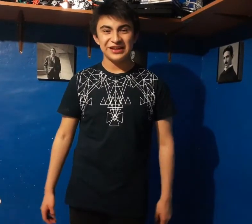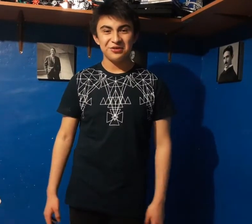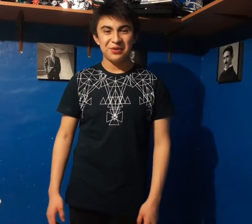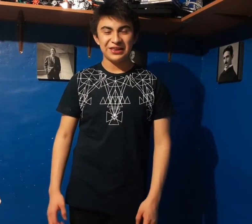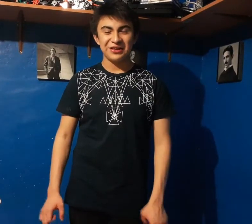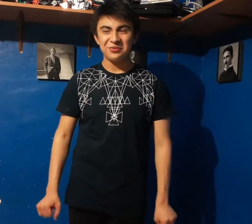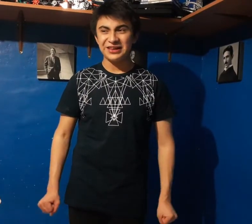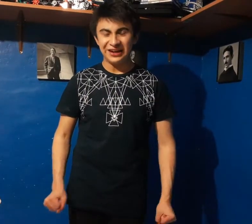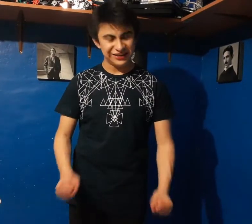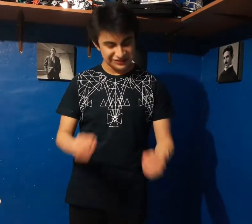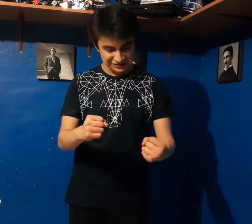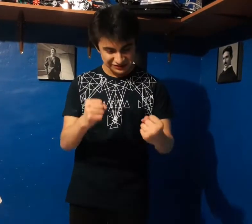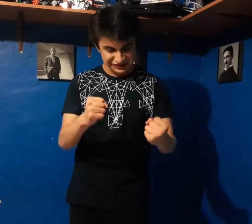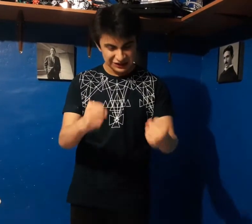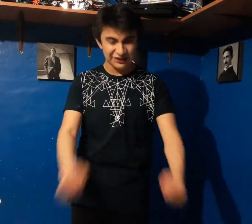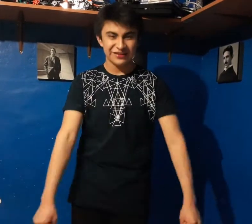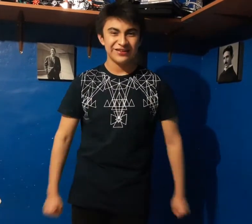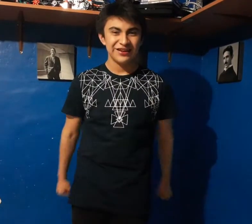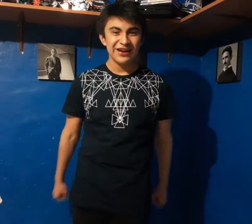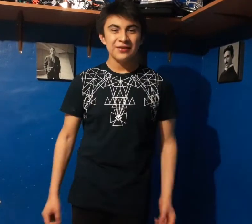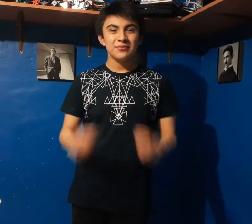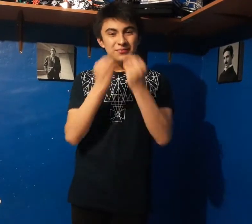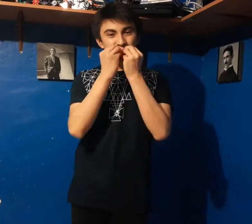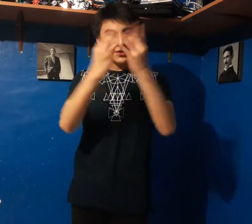han estado mandándome tareas. Sí.